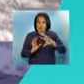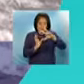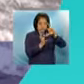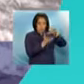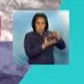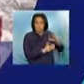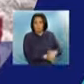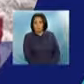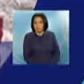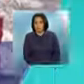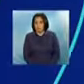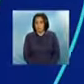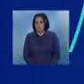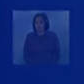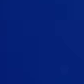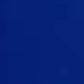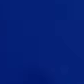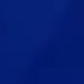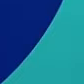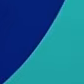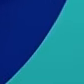mundo.